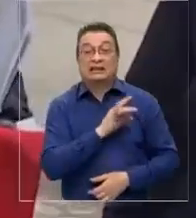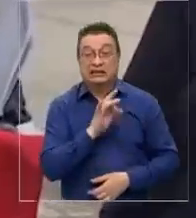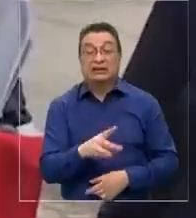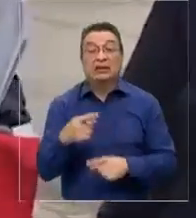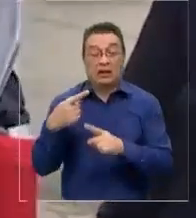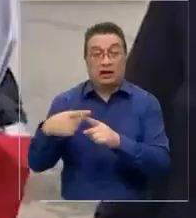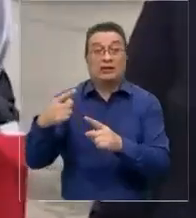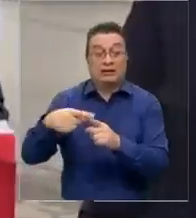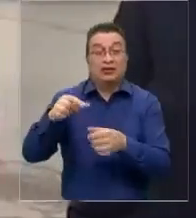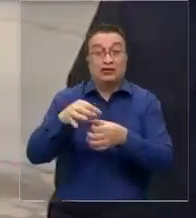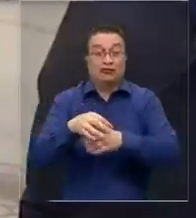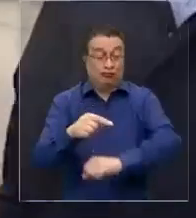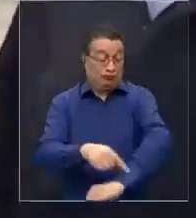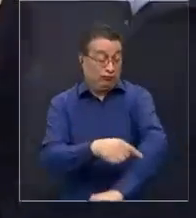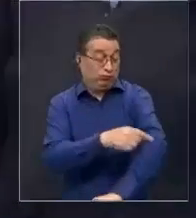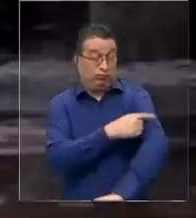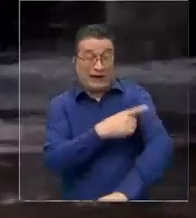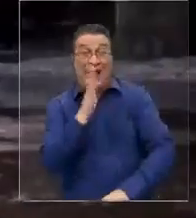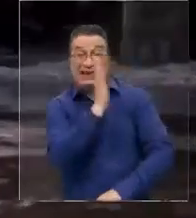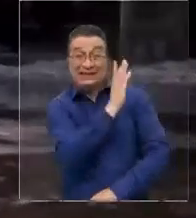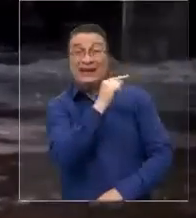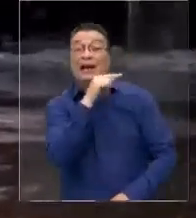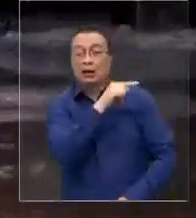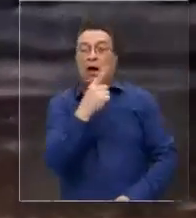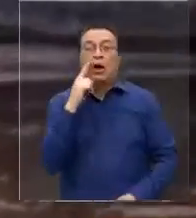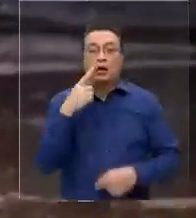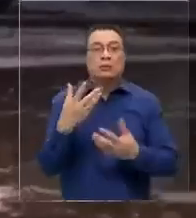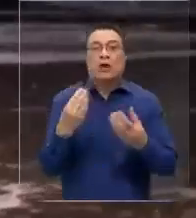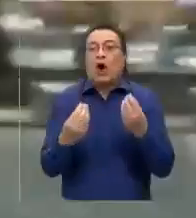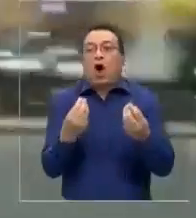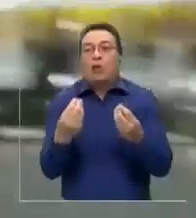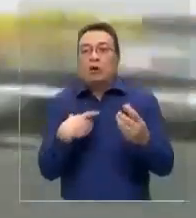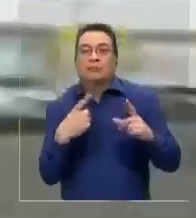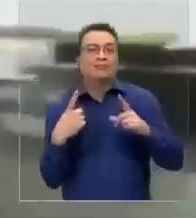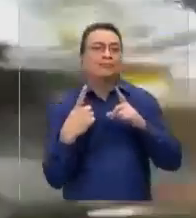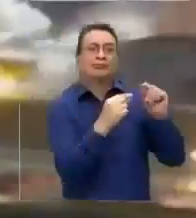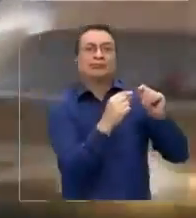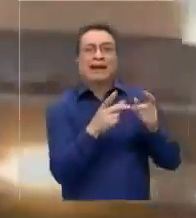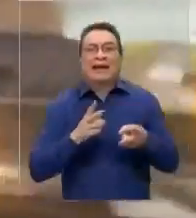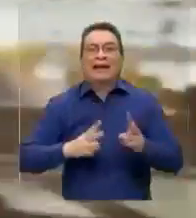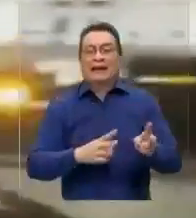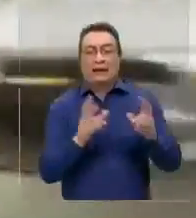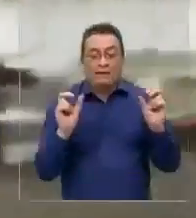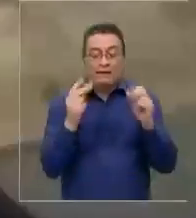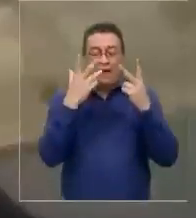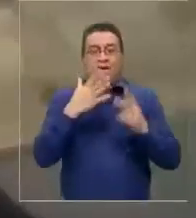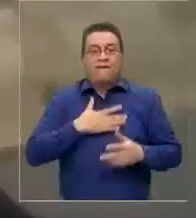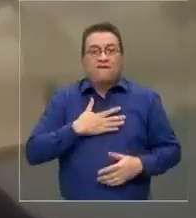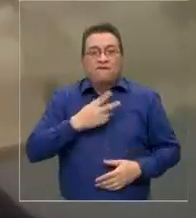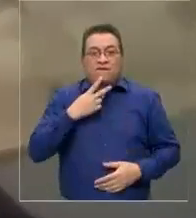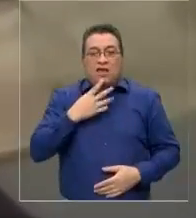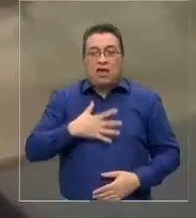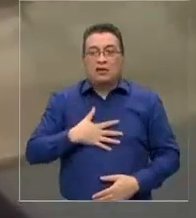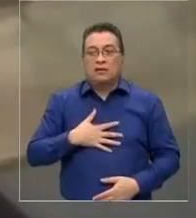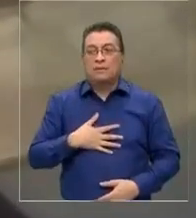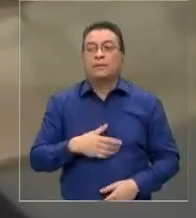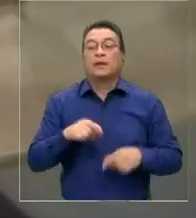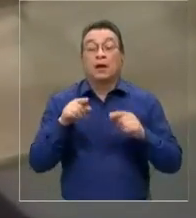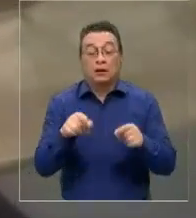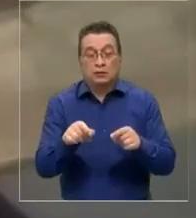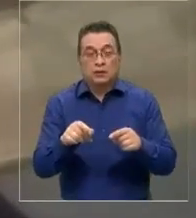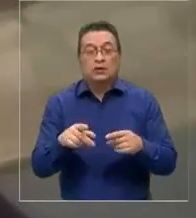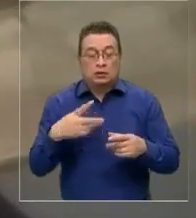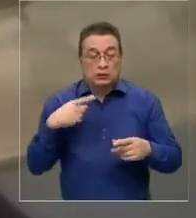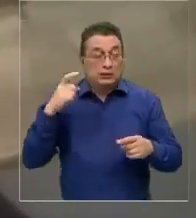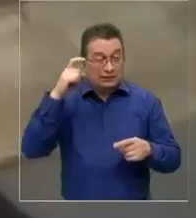de distintas ciudades que llevan días viendo diversas formas de escapar de la guerra y salvar sus vidas. Una travesía